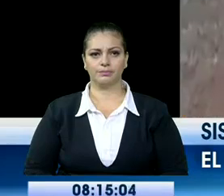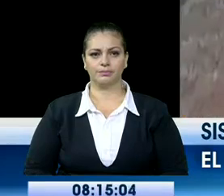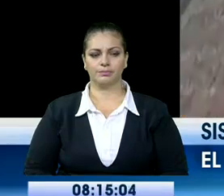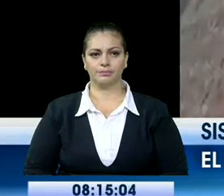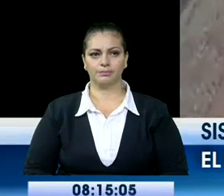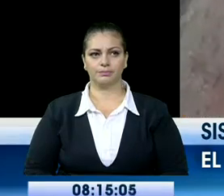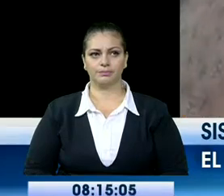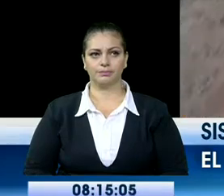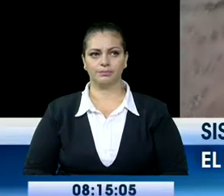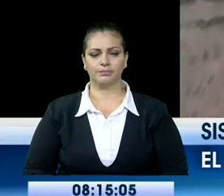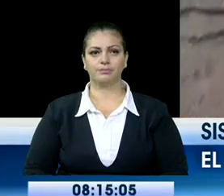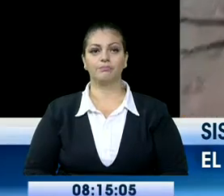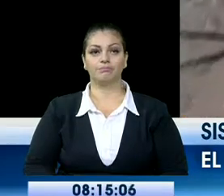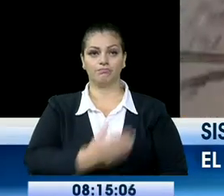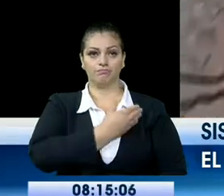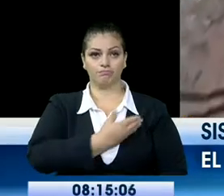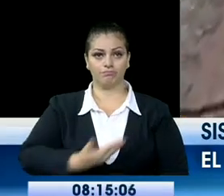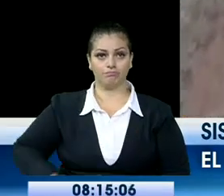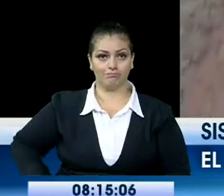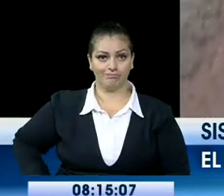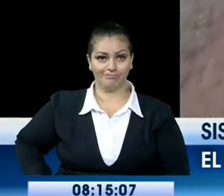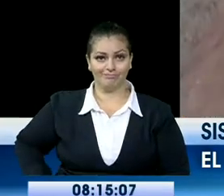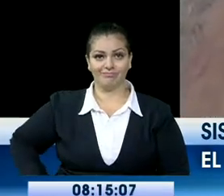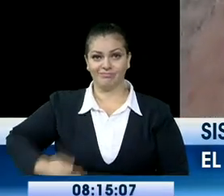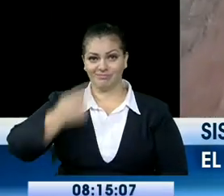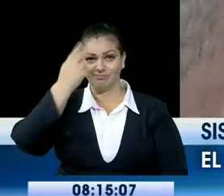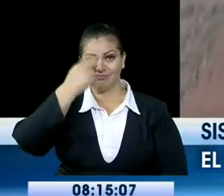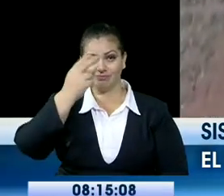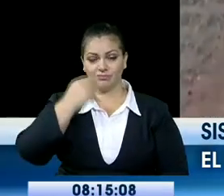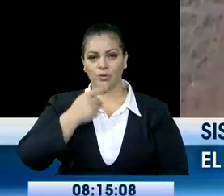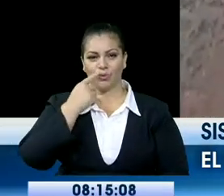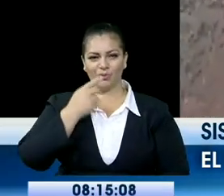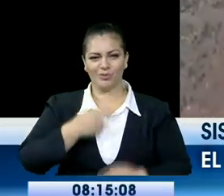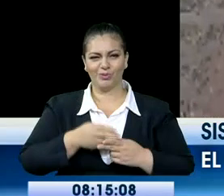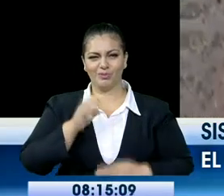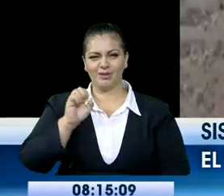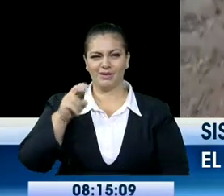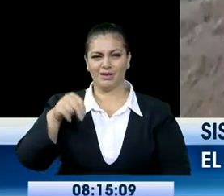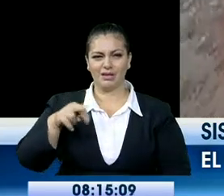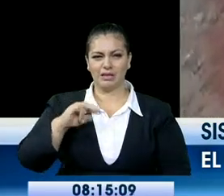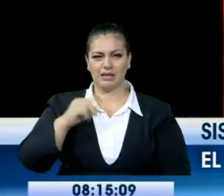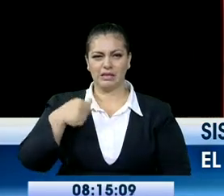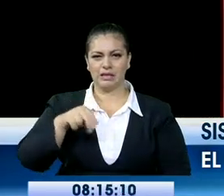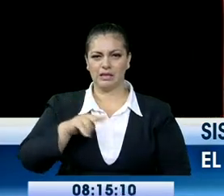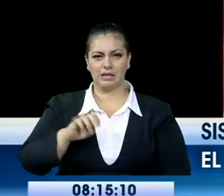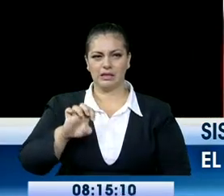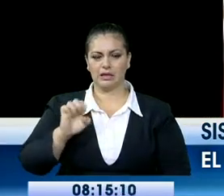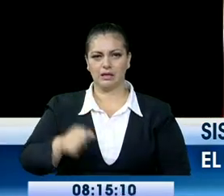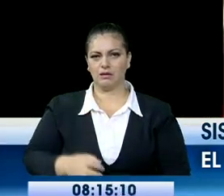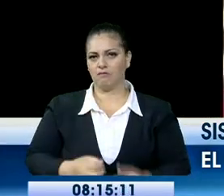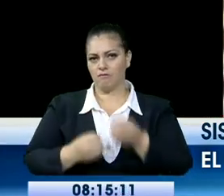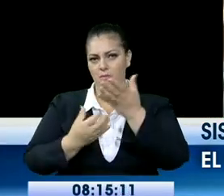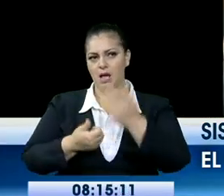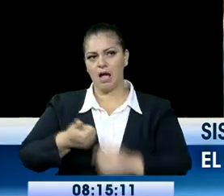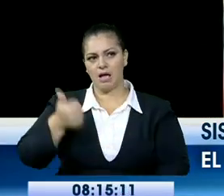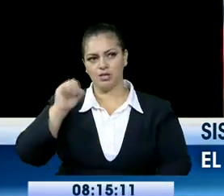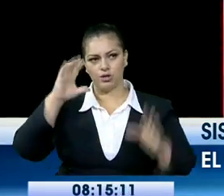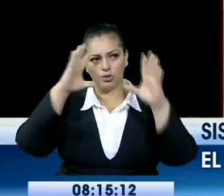Mira tú que el presidente mexicano Enrique Peña Nieto confirmó, pasada las 10 de la noche del día de ayer, que es donde